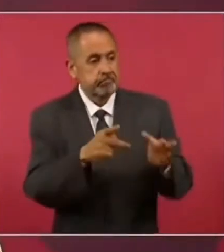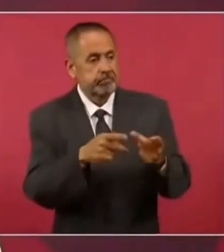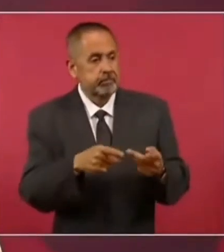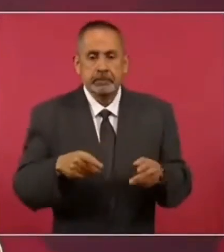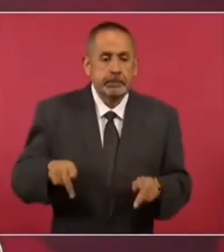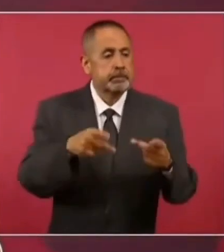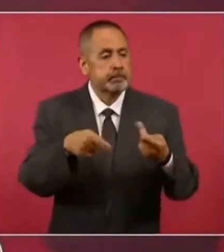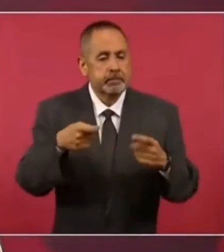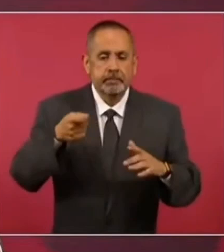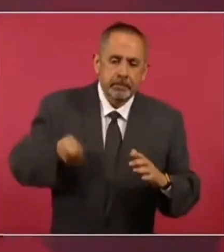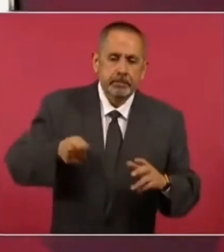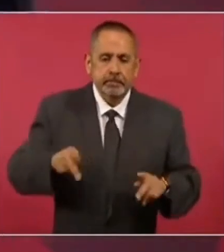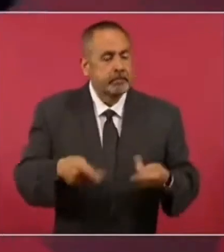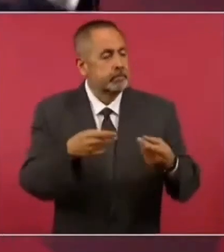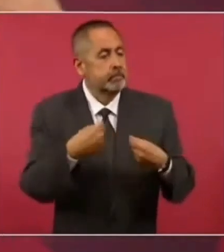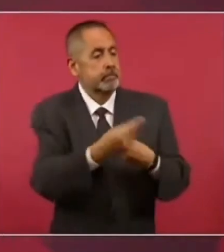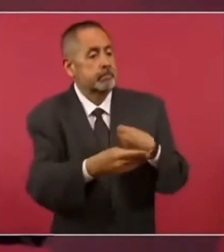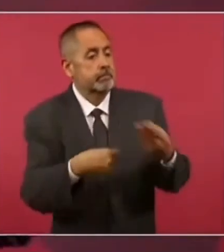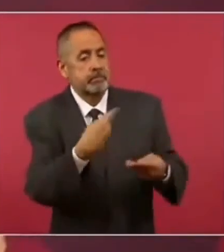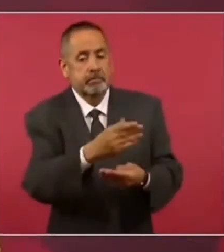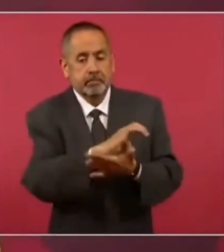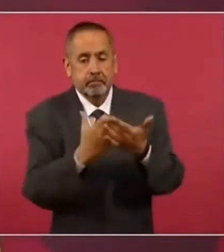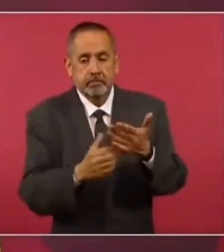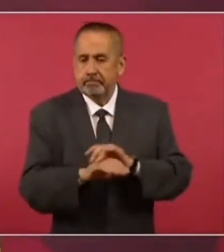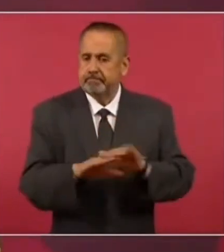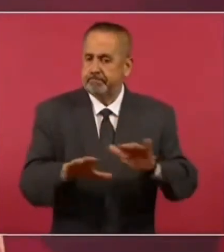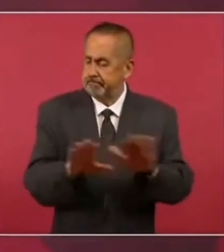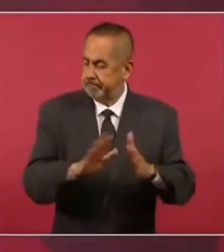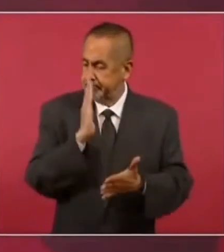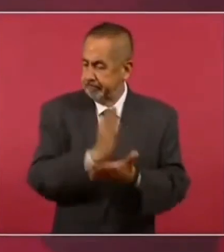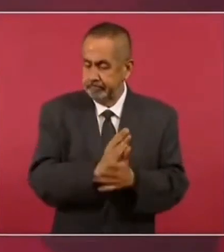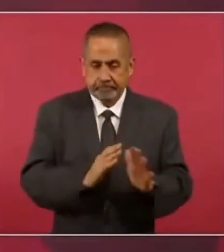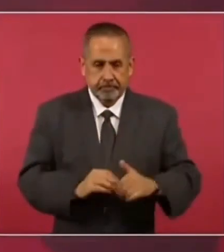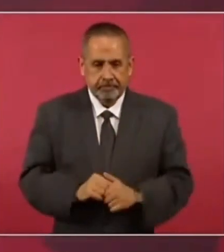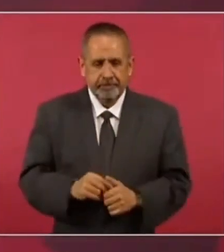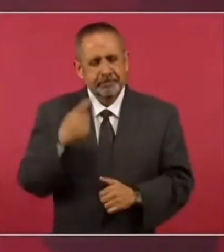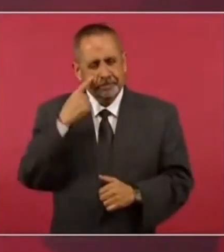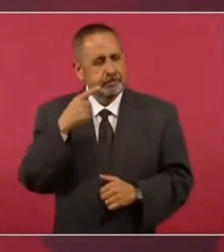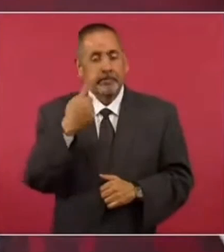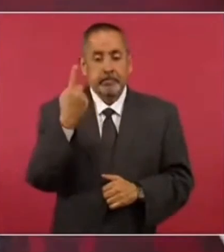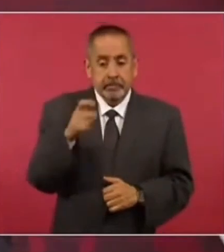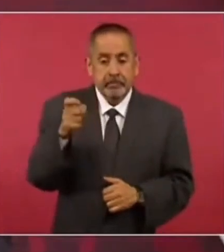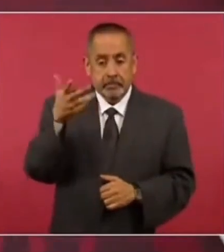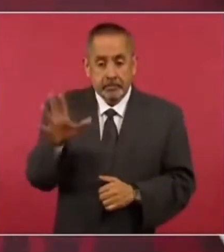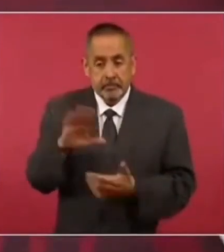famosas rondas o entrega de contratos. Pero con esos 110